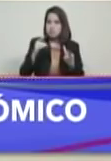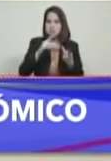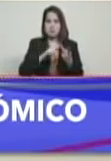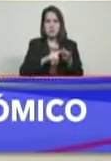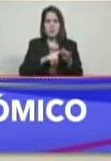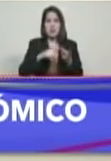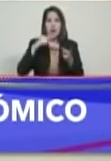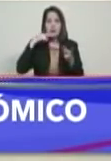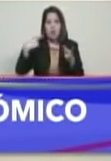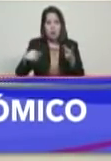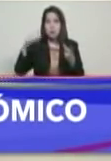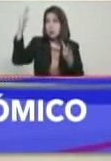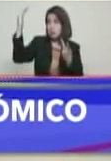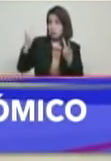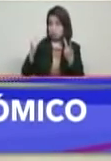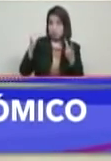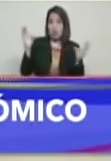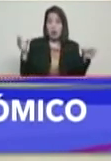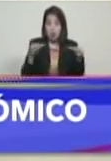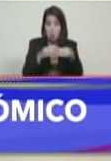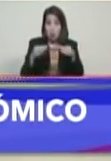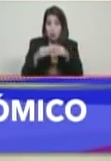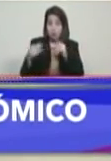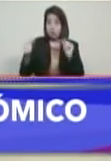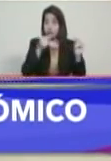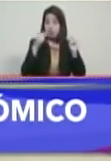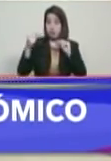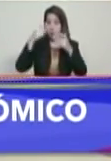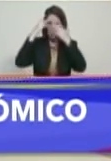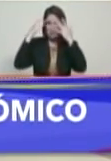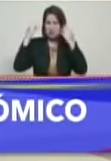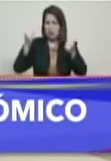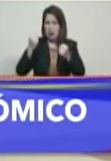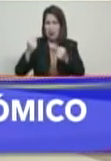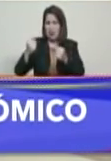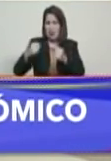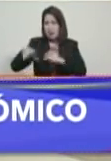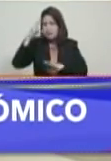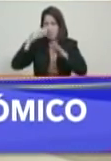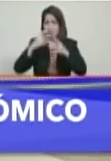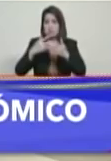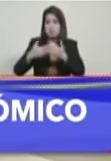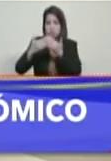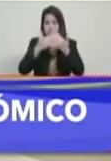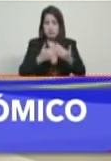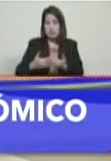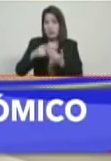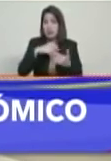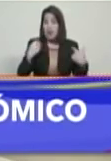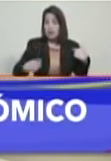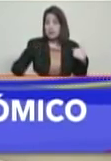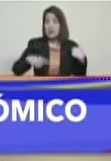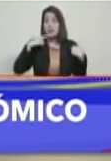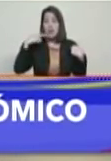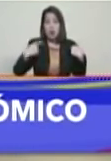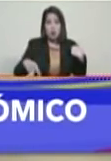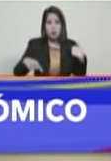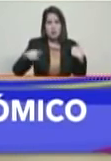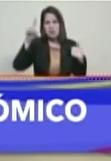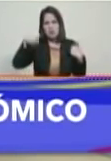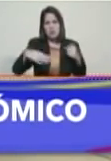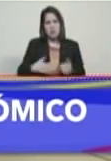delegaciones de Rusia, los más altos expertos y estudiosos de la China, de Rusia y delegaciones